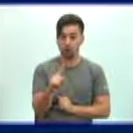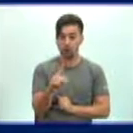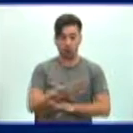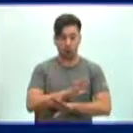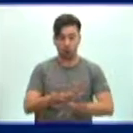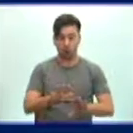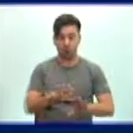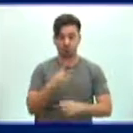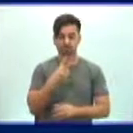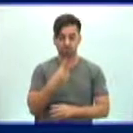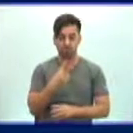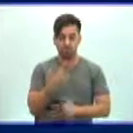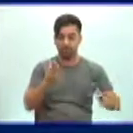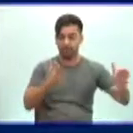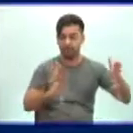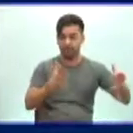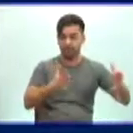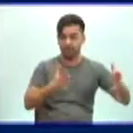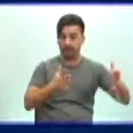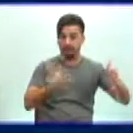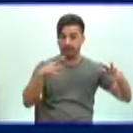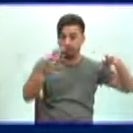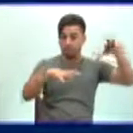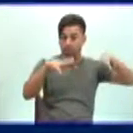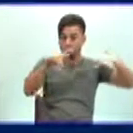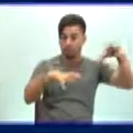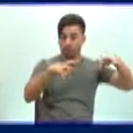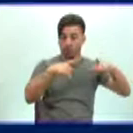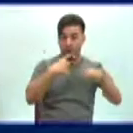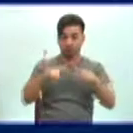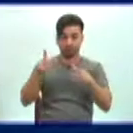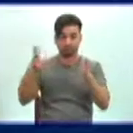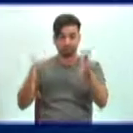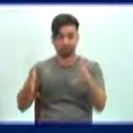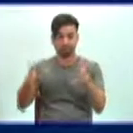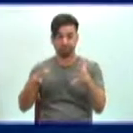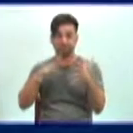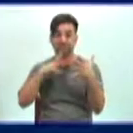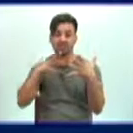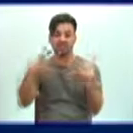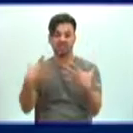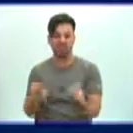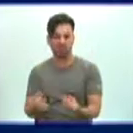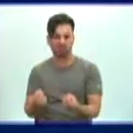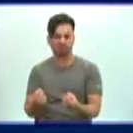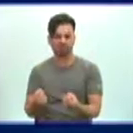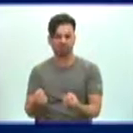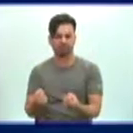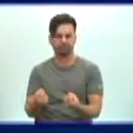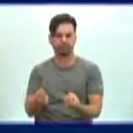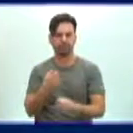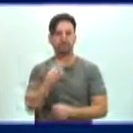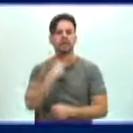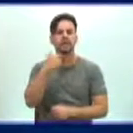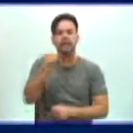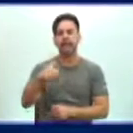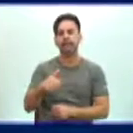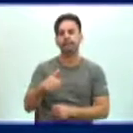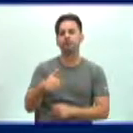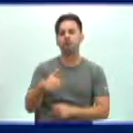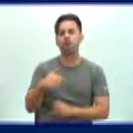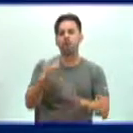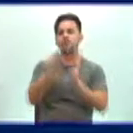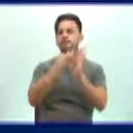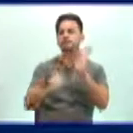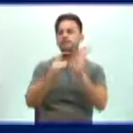que se pueda comprender más, para que lo incorpores a tu aprendizaje. Fíjate, para ayudarte a recordar